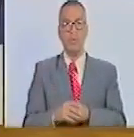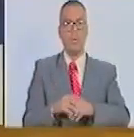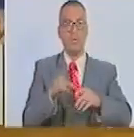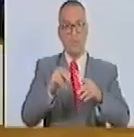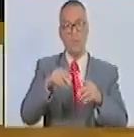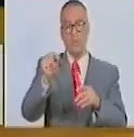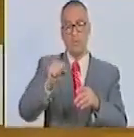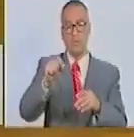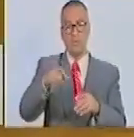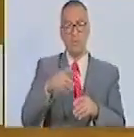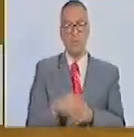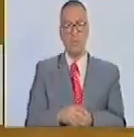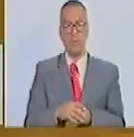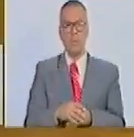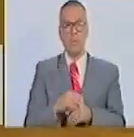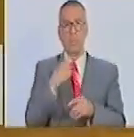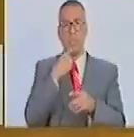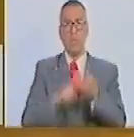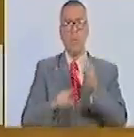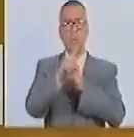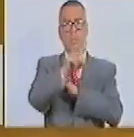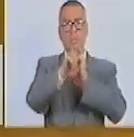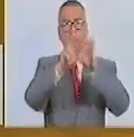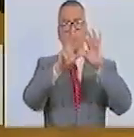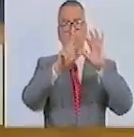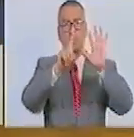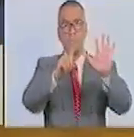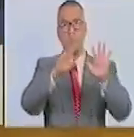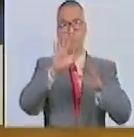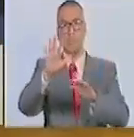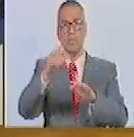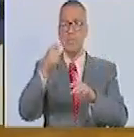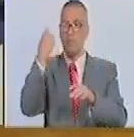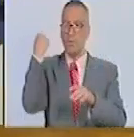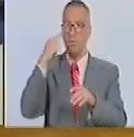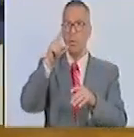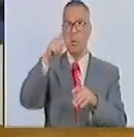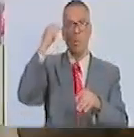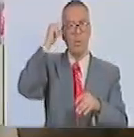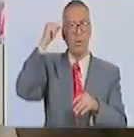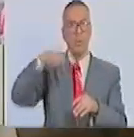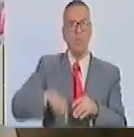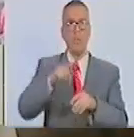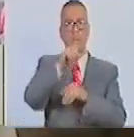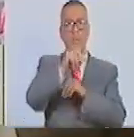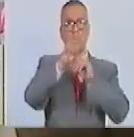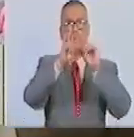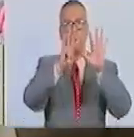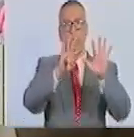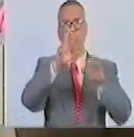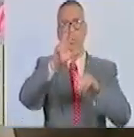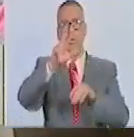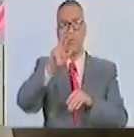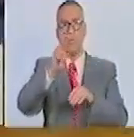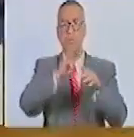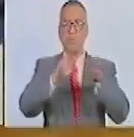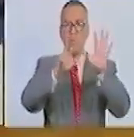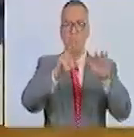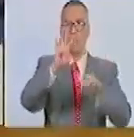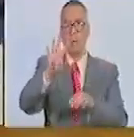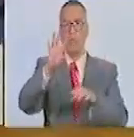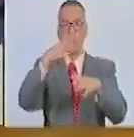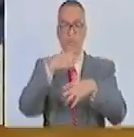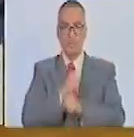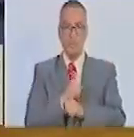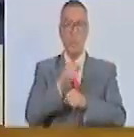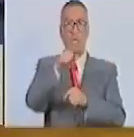así que de 165 la vez anterior, hoy tenemos 184 personas que